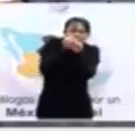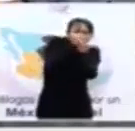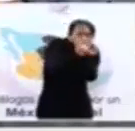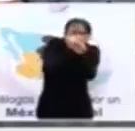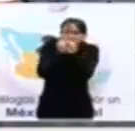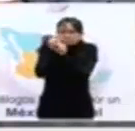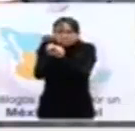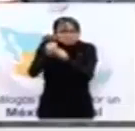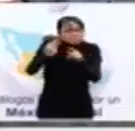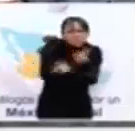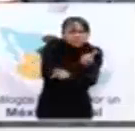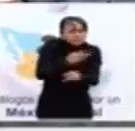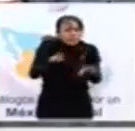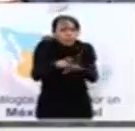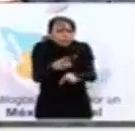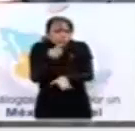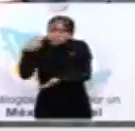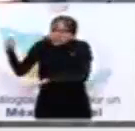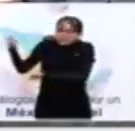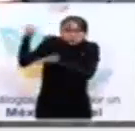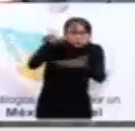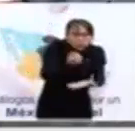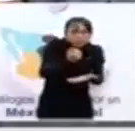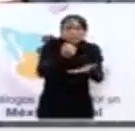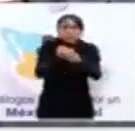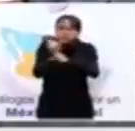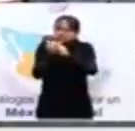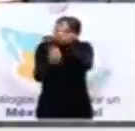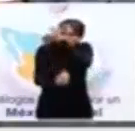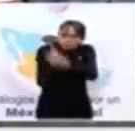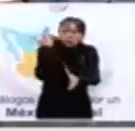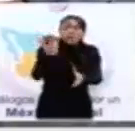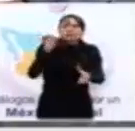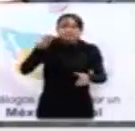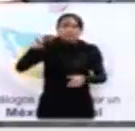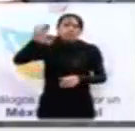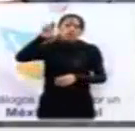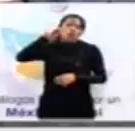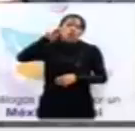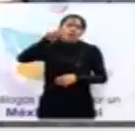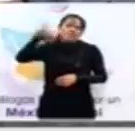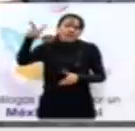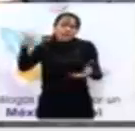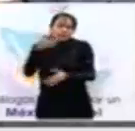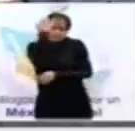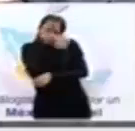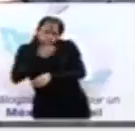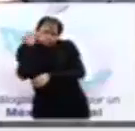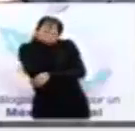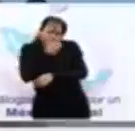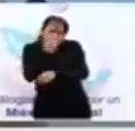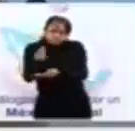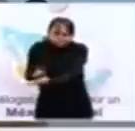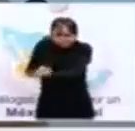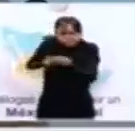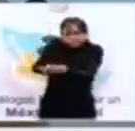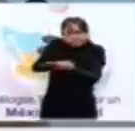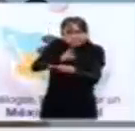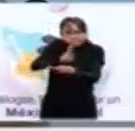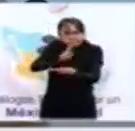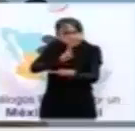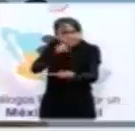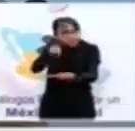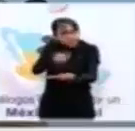problemática en el ejercicio del presupuesto, de las evaluaciones coordinadas por el Coneval que señalan una serie de problemas en el ejercicio del presupuesto,